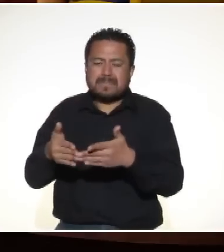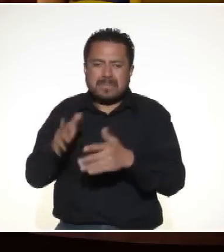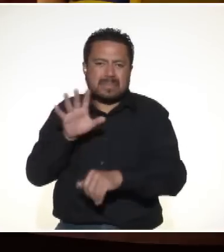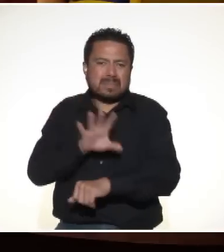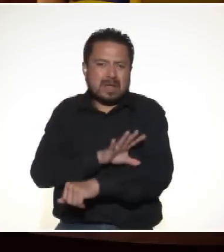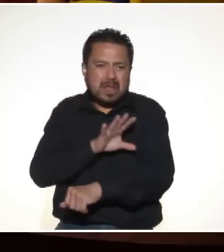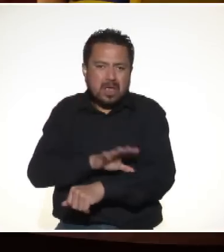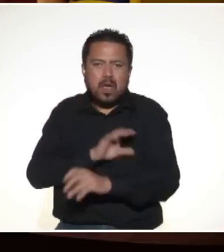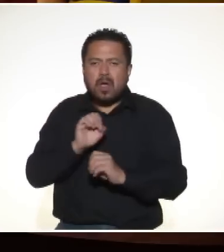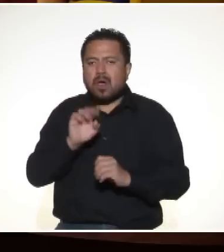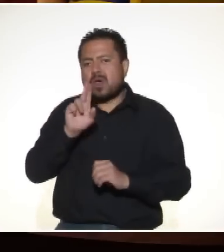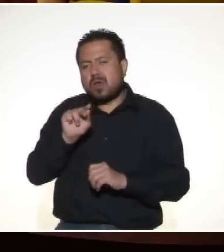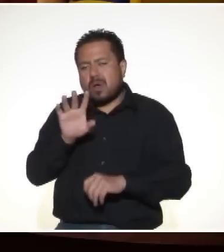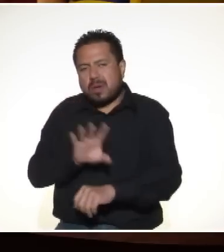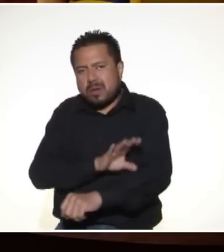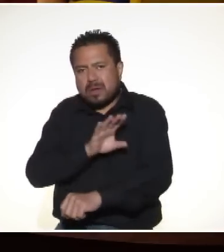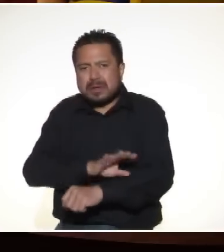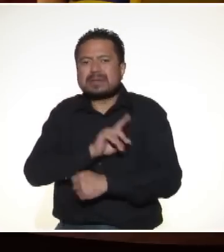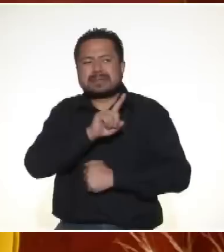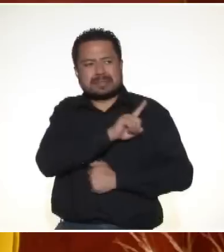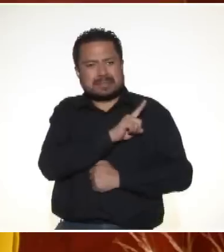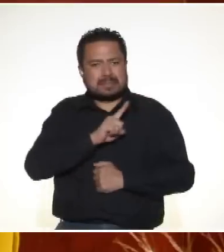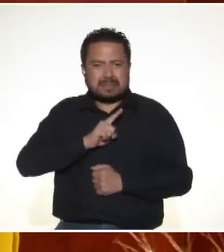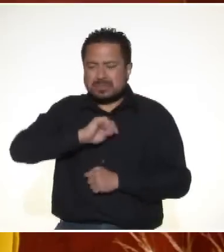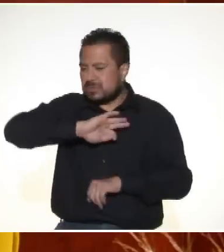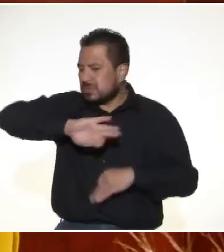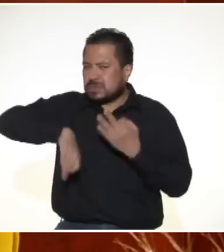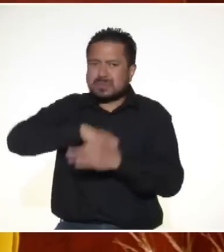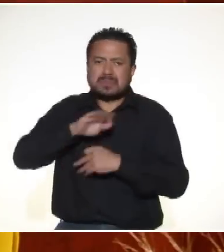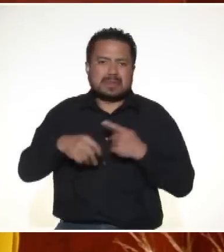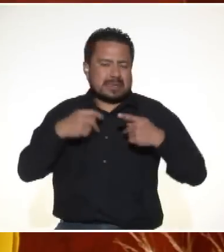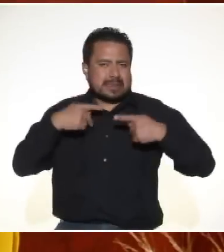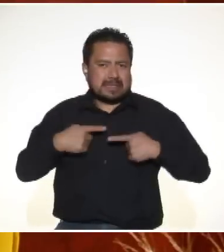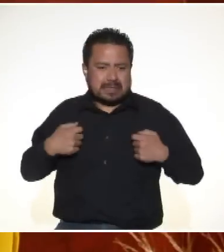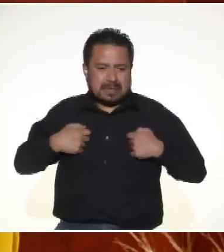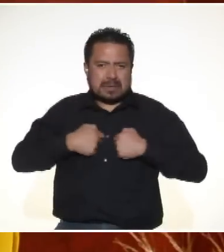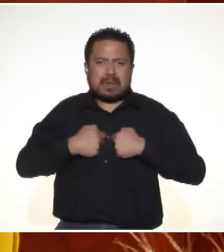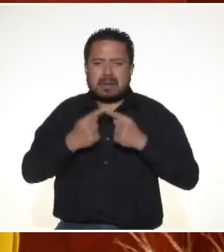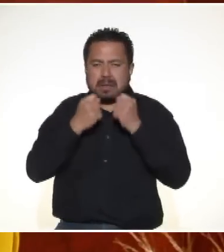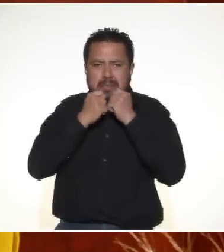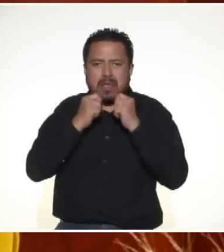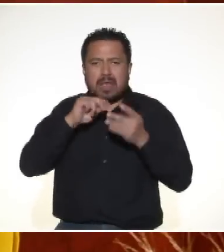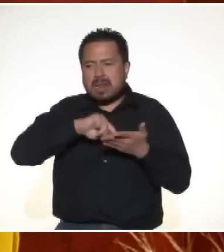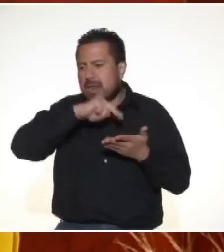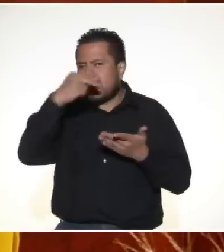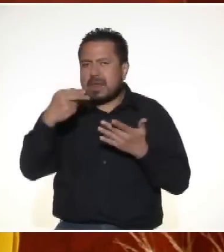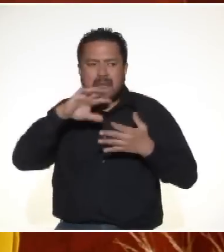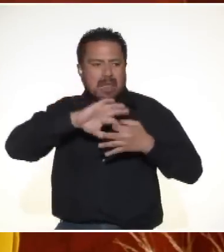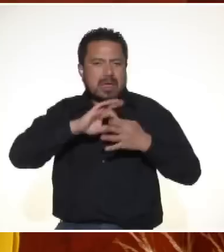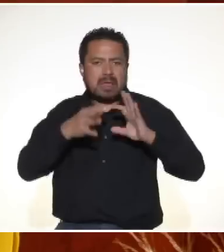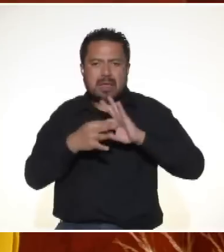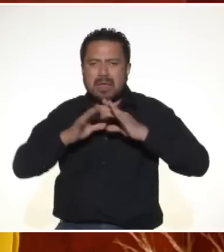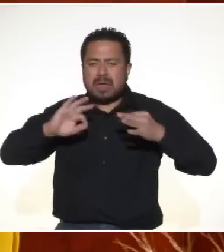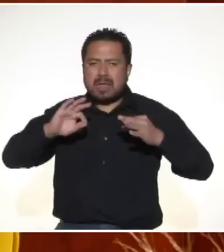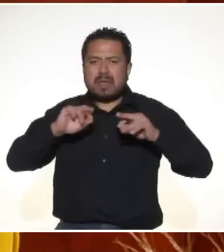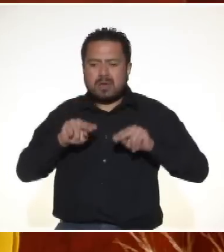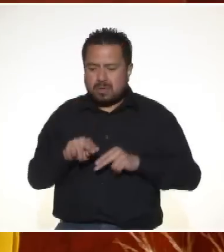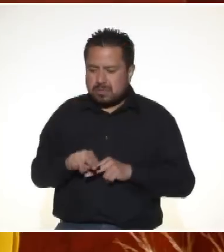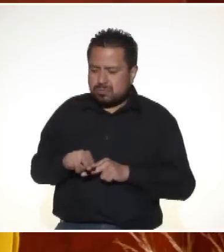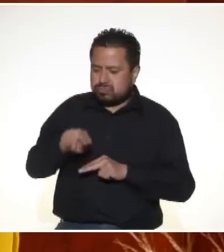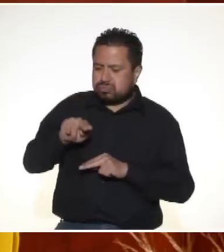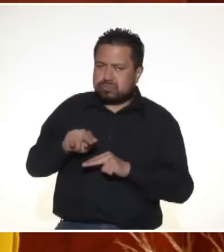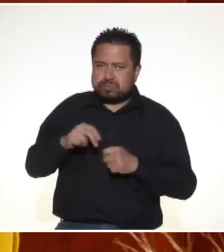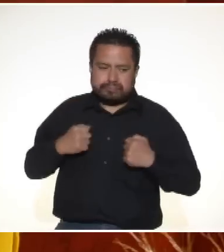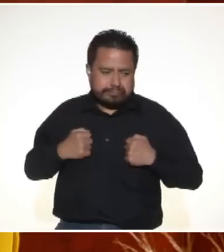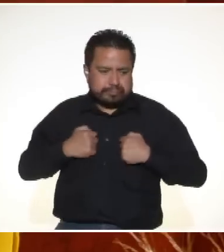o no motorizada, debe de llevar todos los tripulantes, aunque sean nadadores olímpicos, un dispositivo de flotación, un